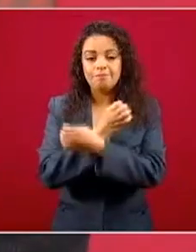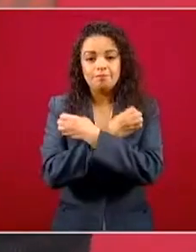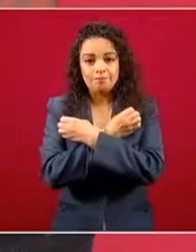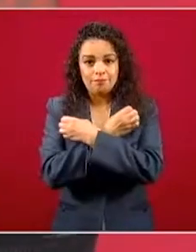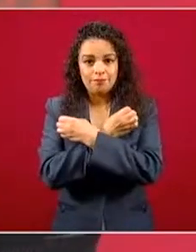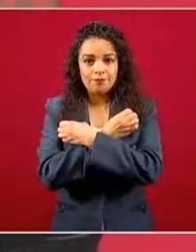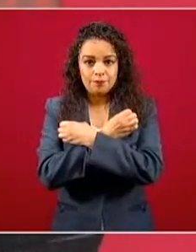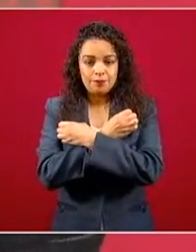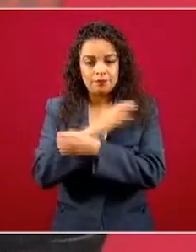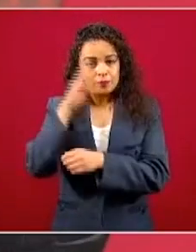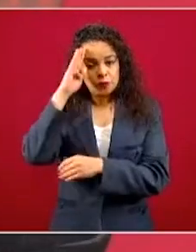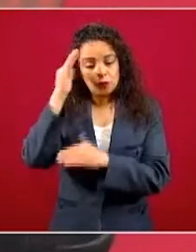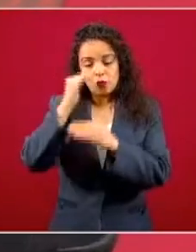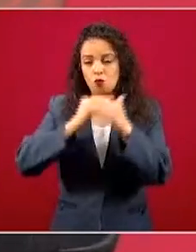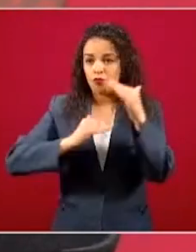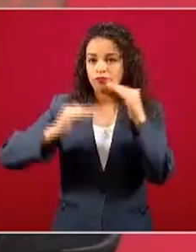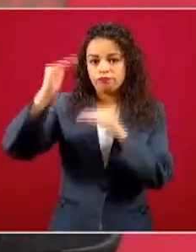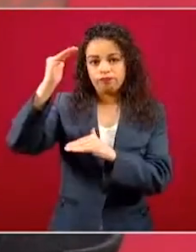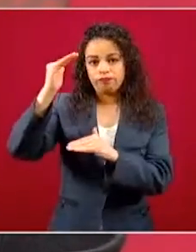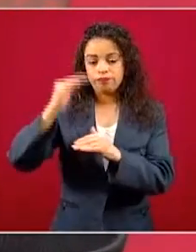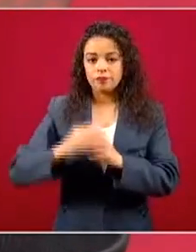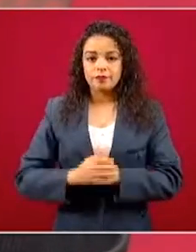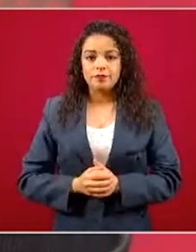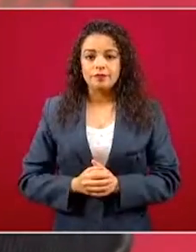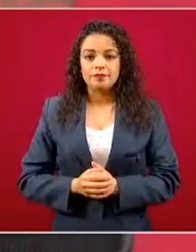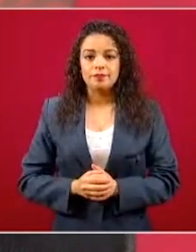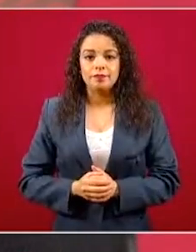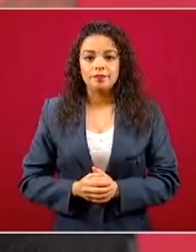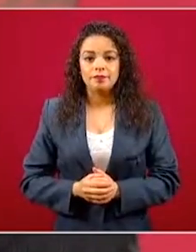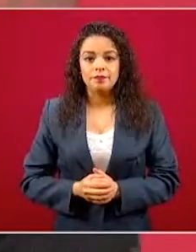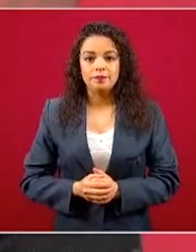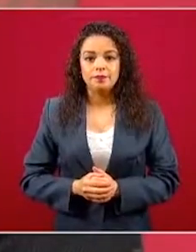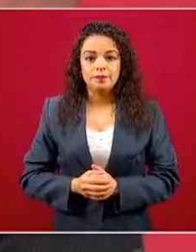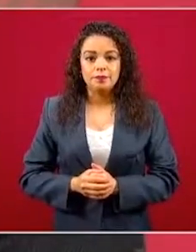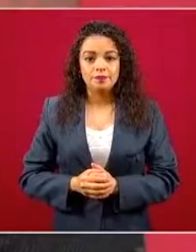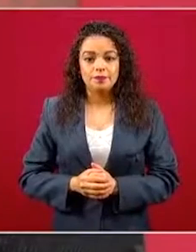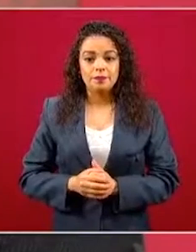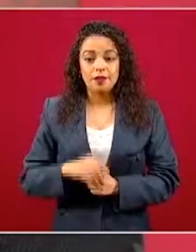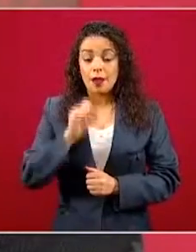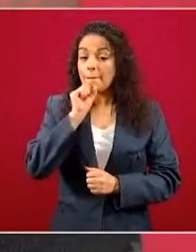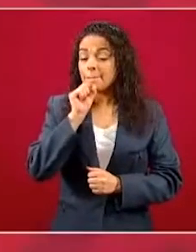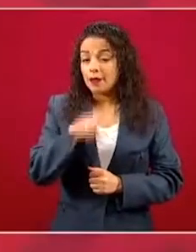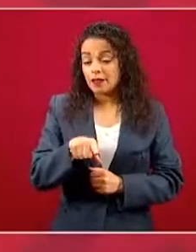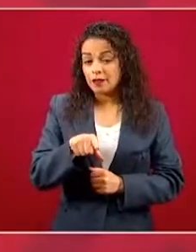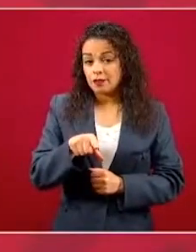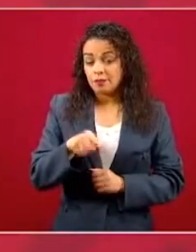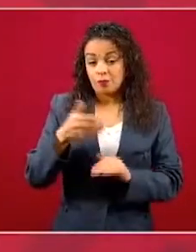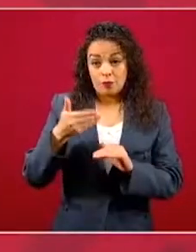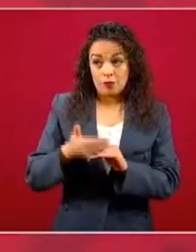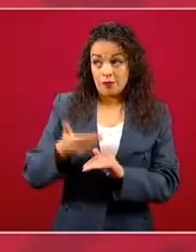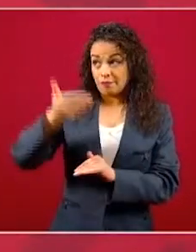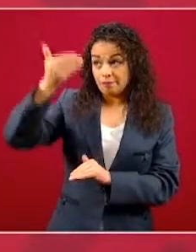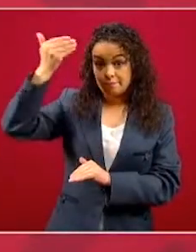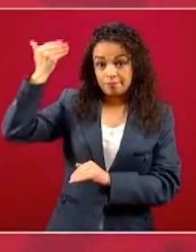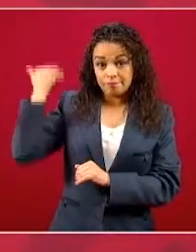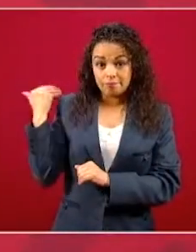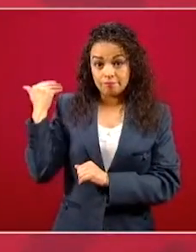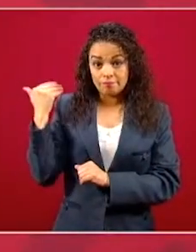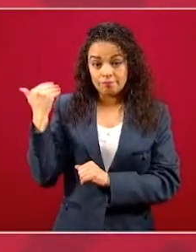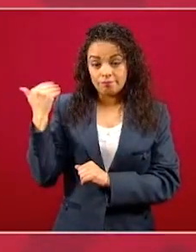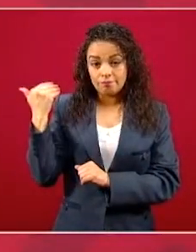ya no es como antes, que se